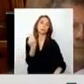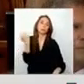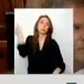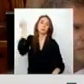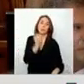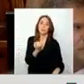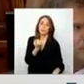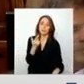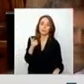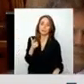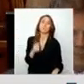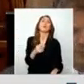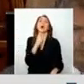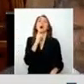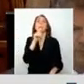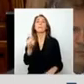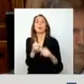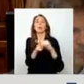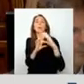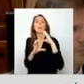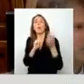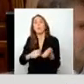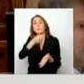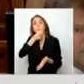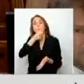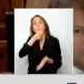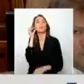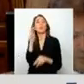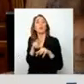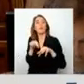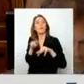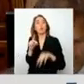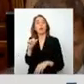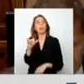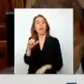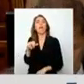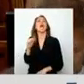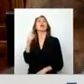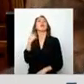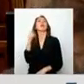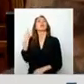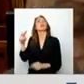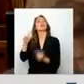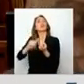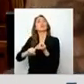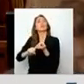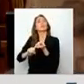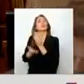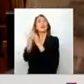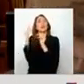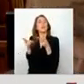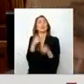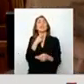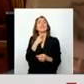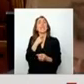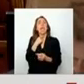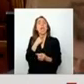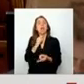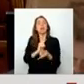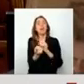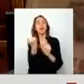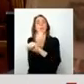le preguntan un medio de comunicación a Dayana, su viuda, por qué él quiso ser carabinero, ella contesta en medio